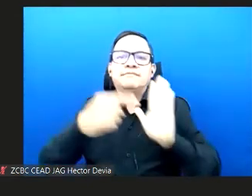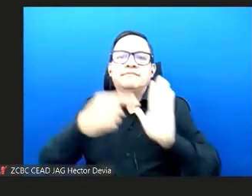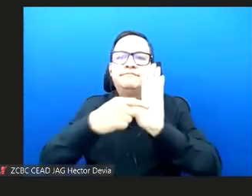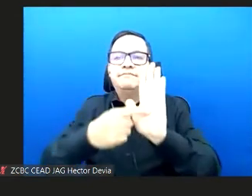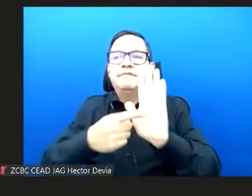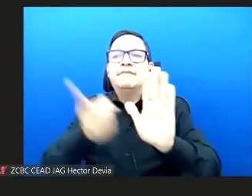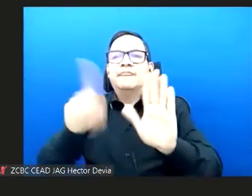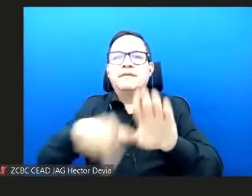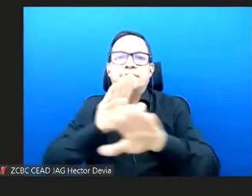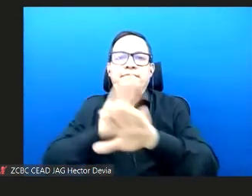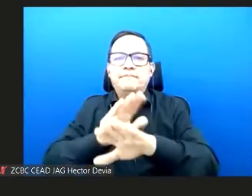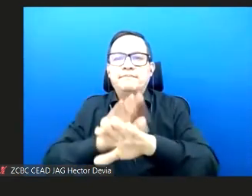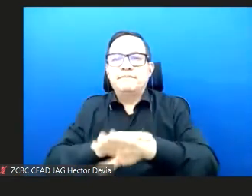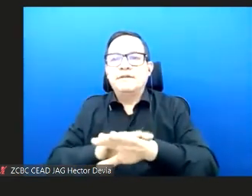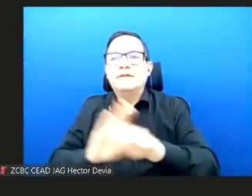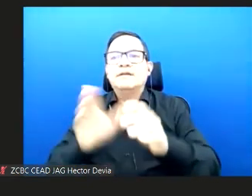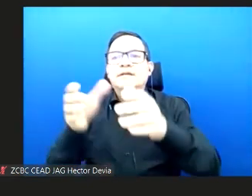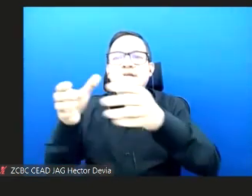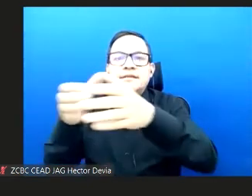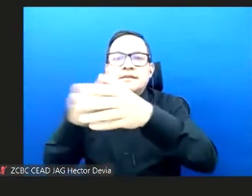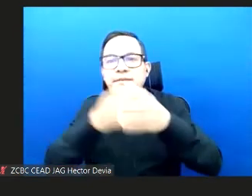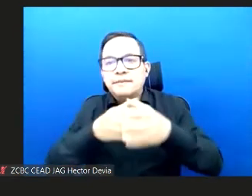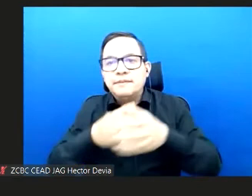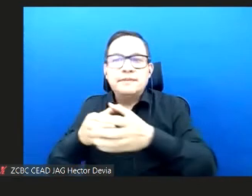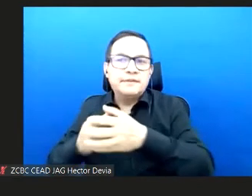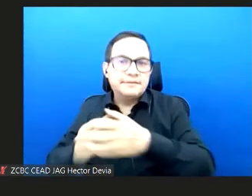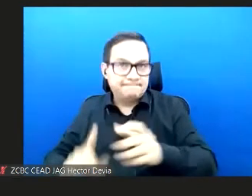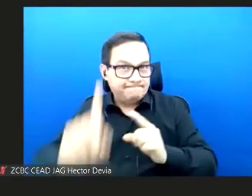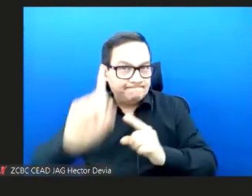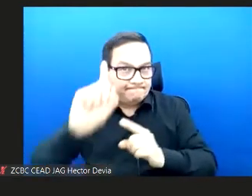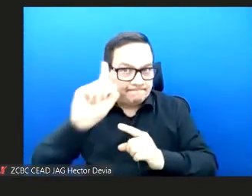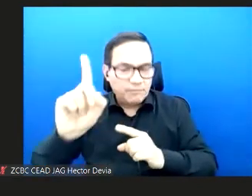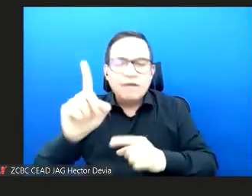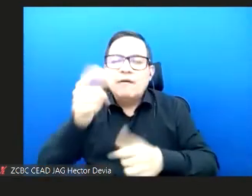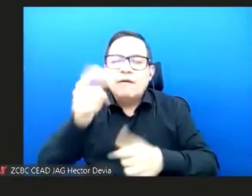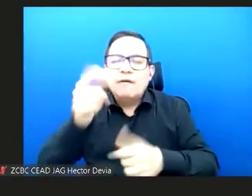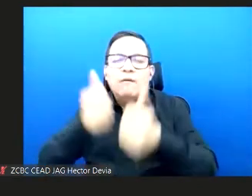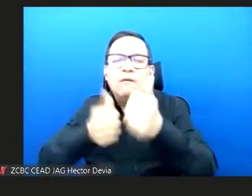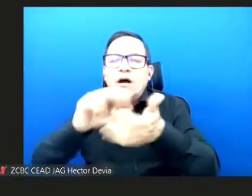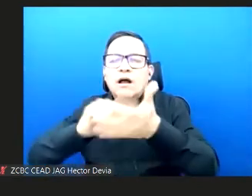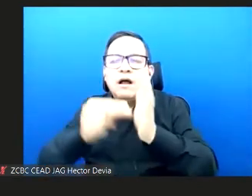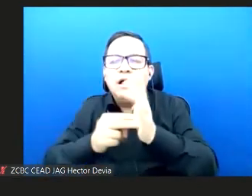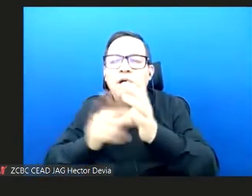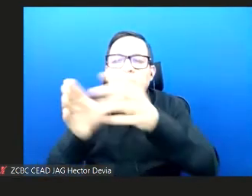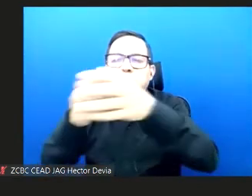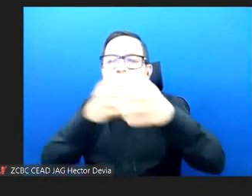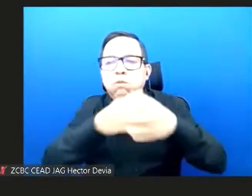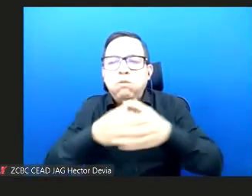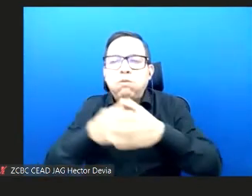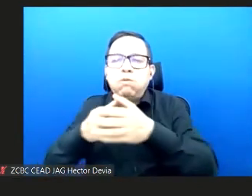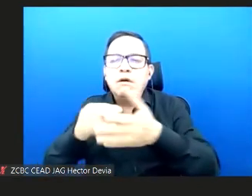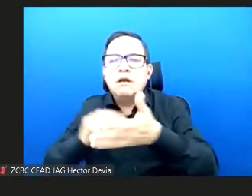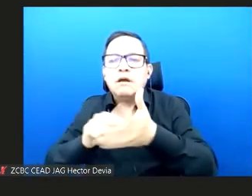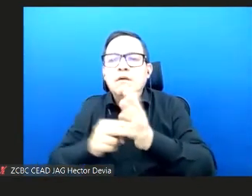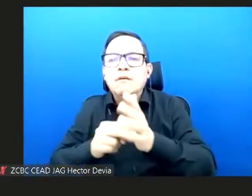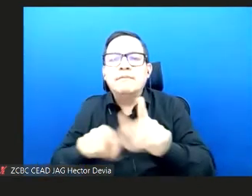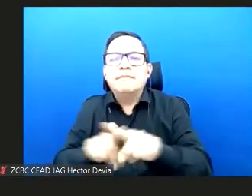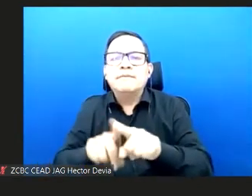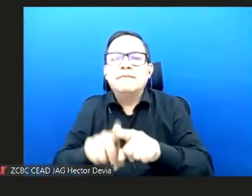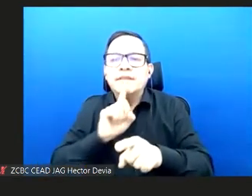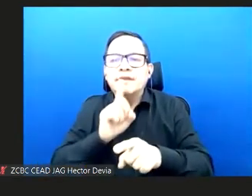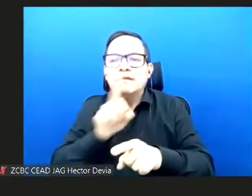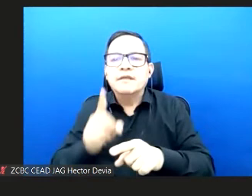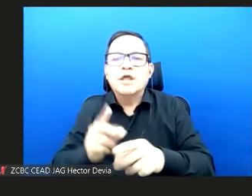tenemos que definir los conjuntos, que es lo primero que les pide el ejercicio en realidad. Y definir los conjuntos es simplemente